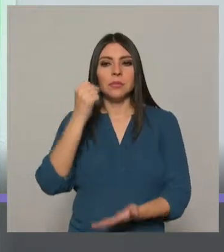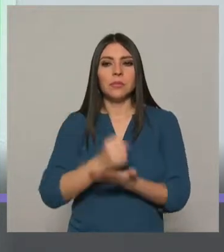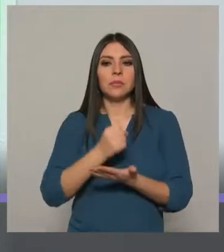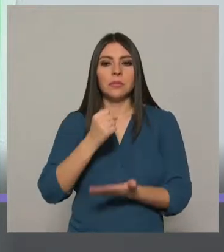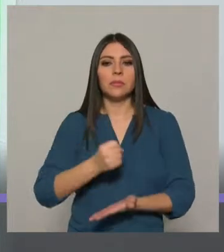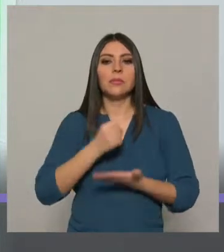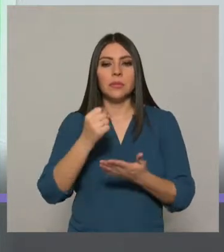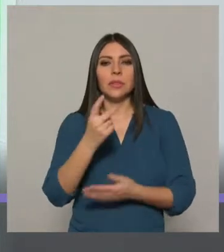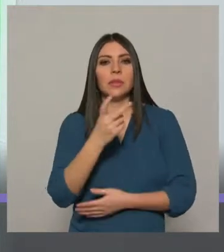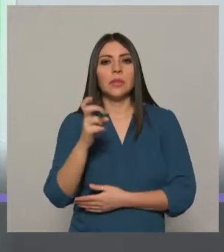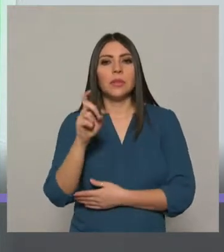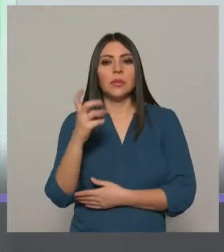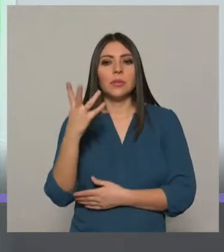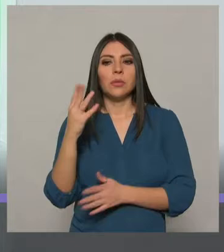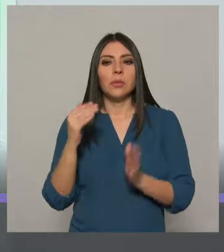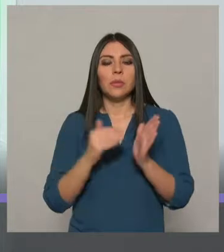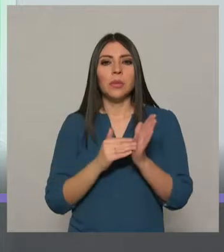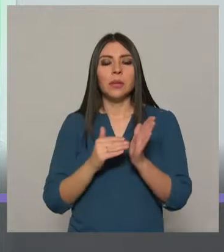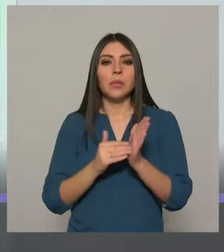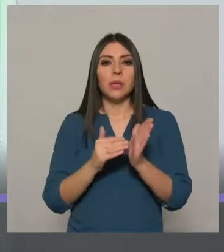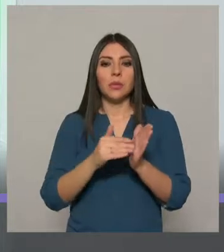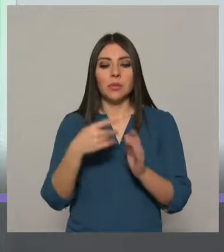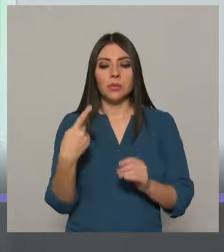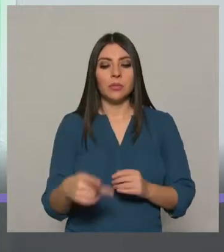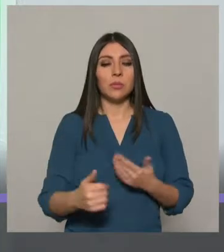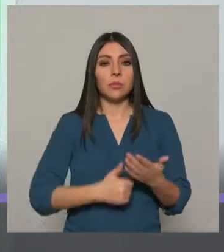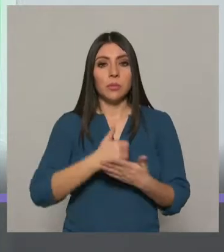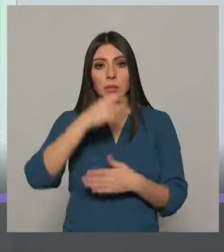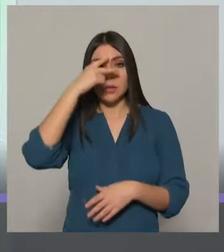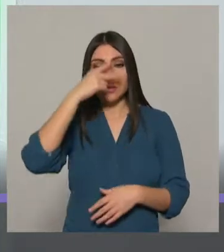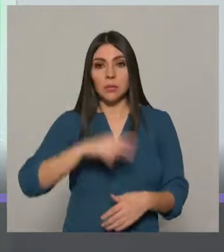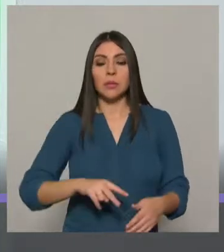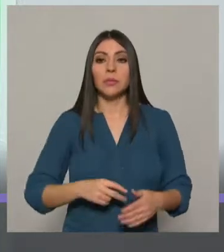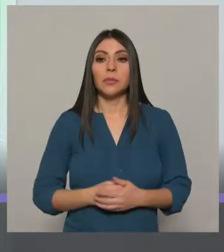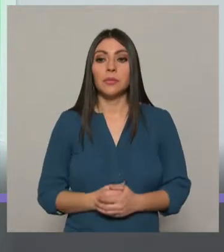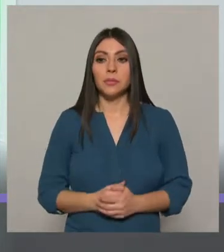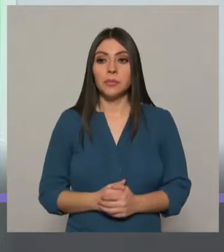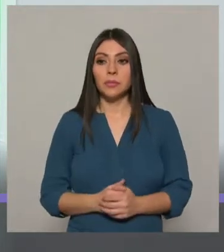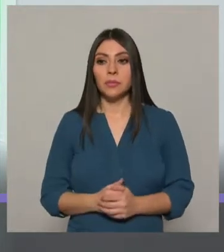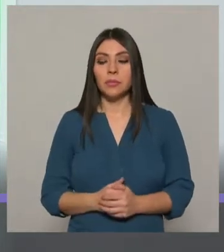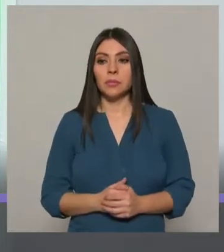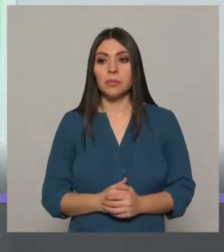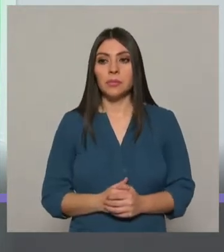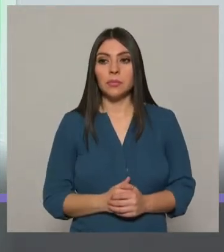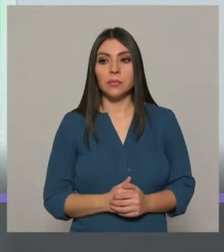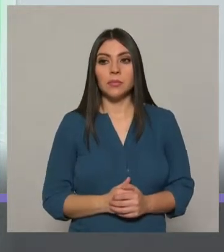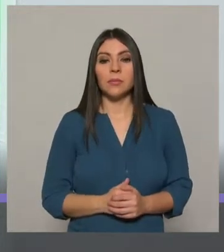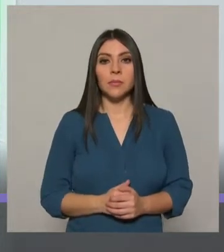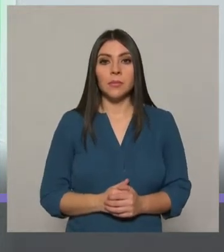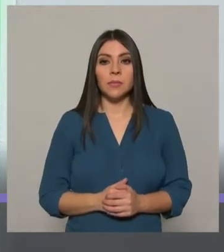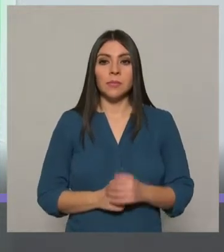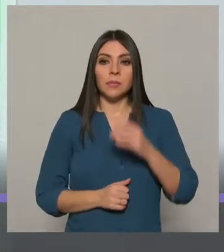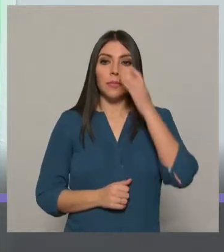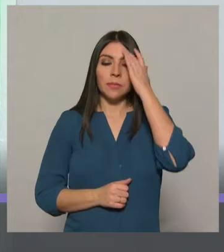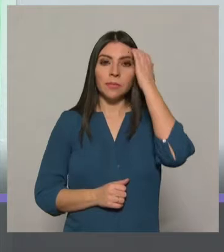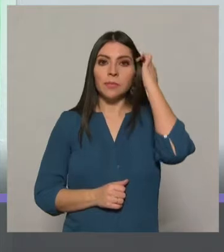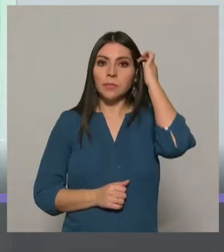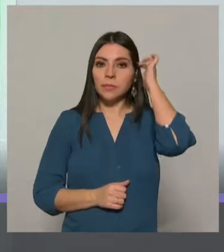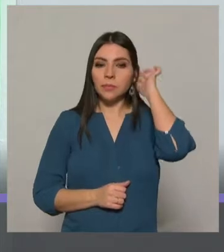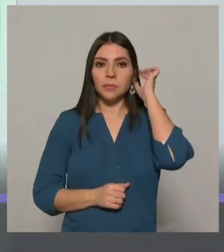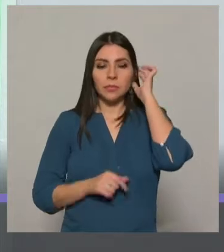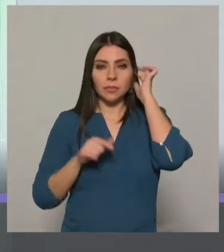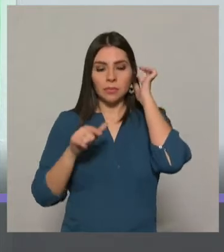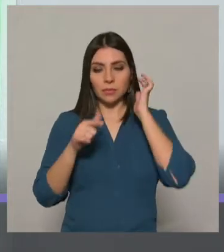234,000 millones para la ciudad, un presupuesto que cubre varios